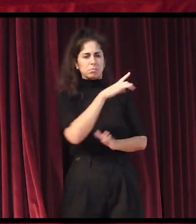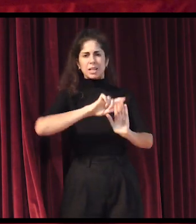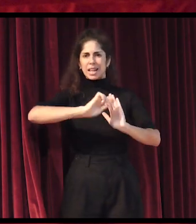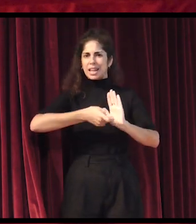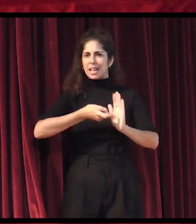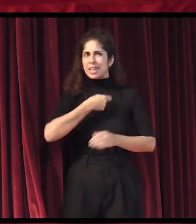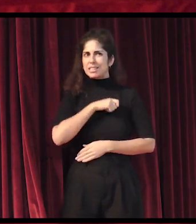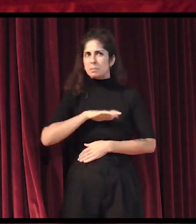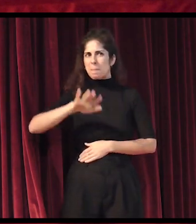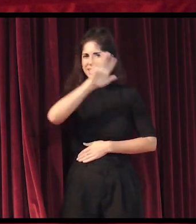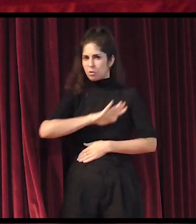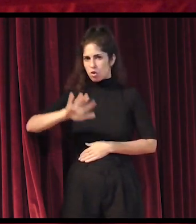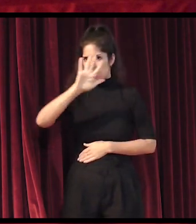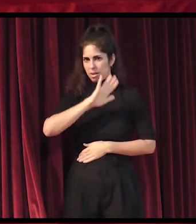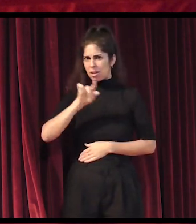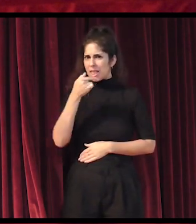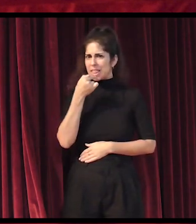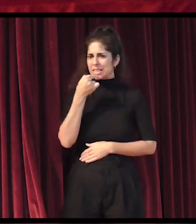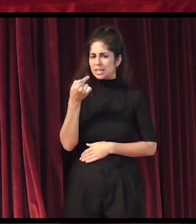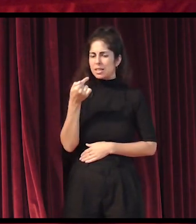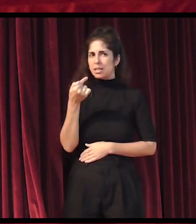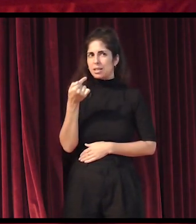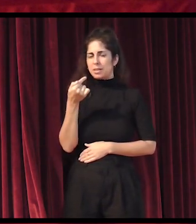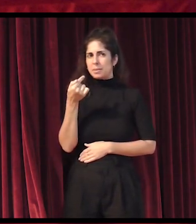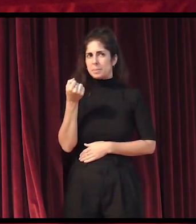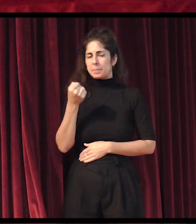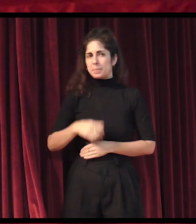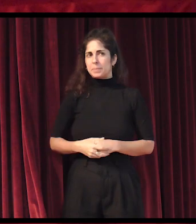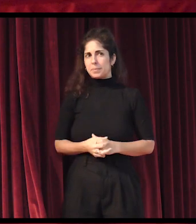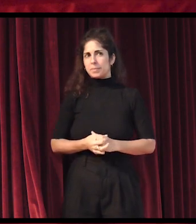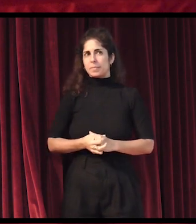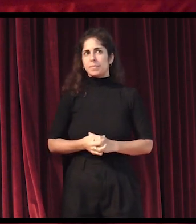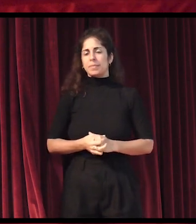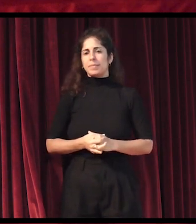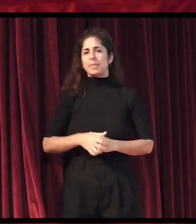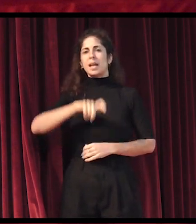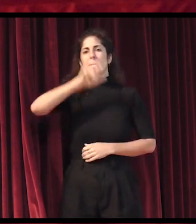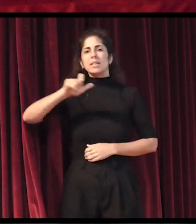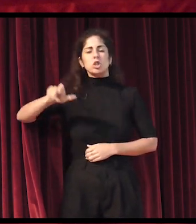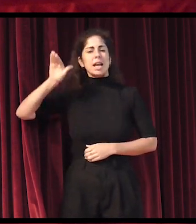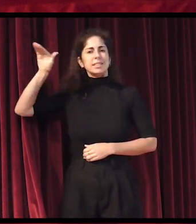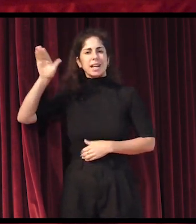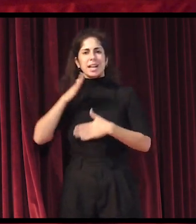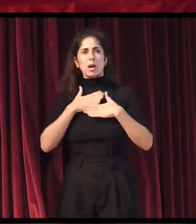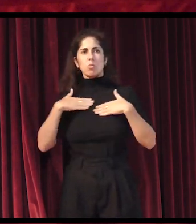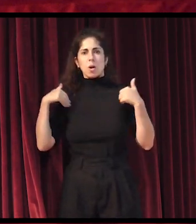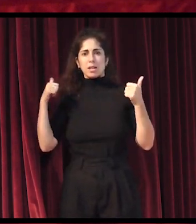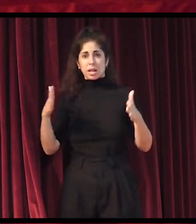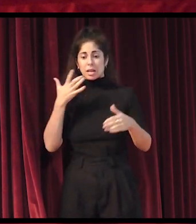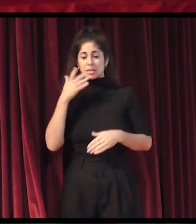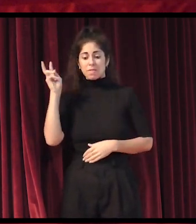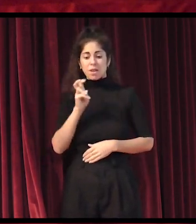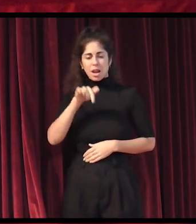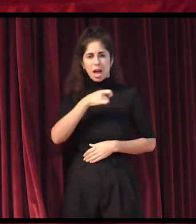específicamente que estos menores tienen derecho, o sea que todo toda persona extranjera que llega y que está